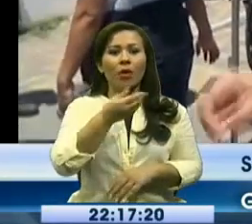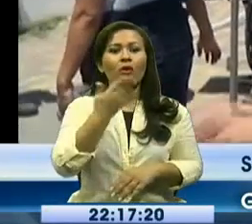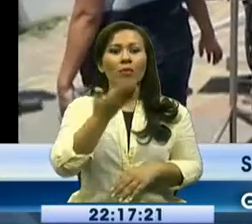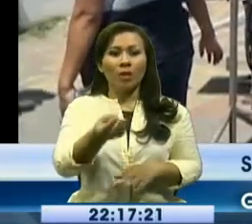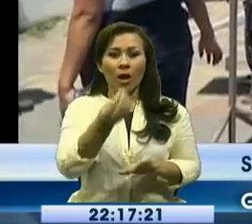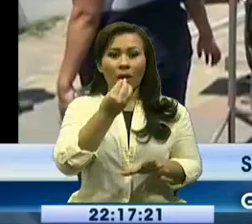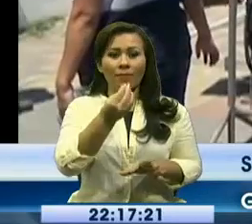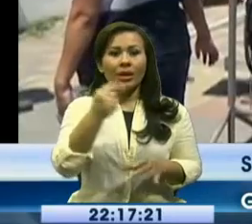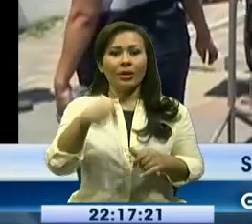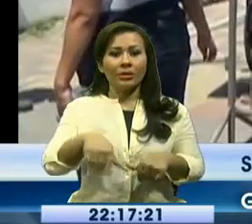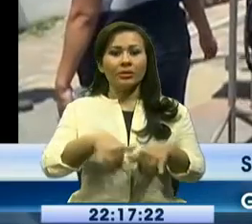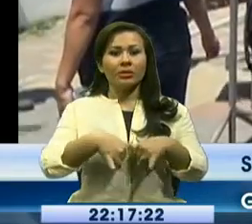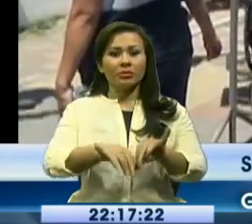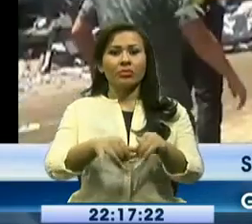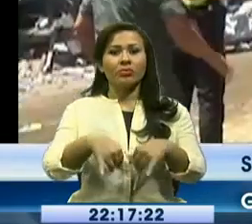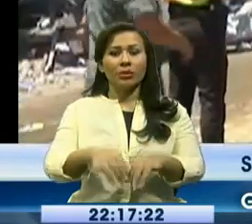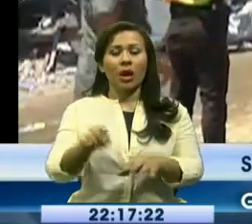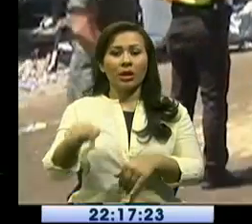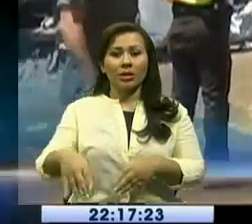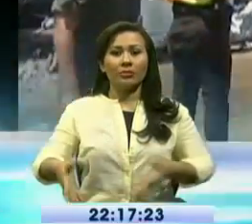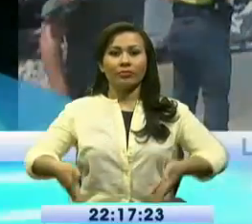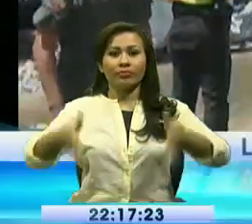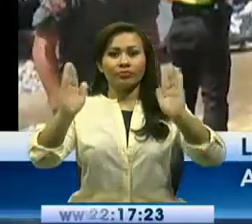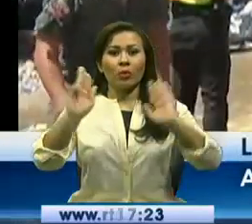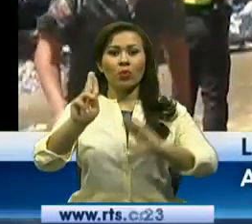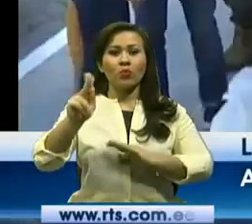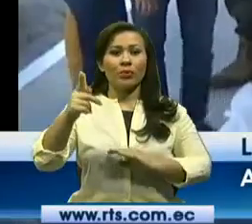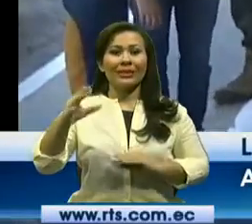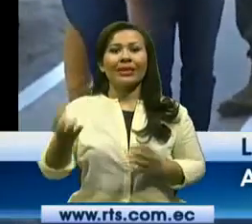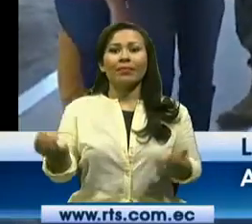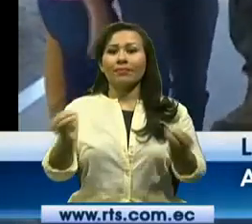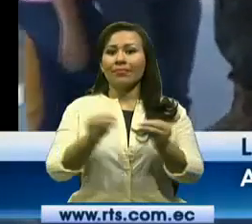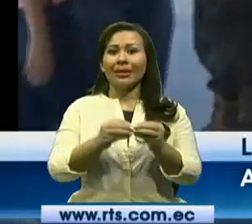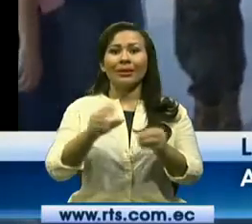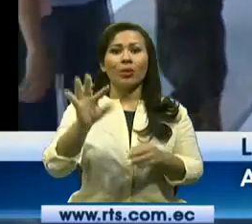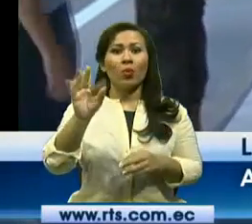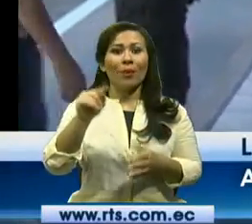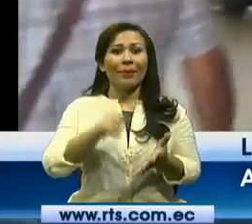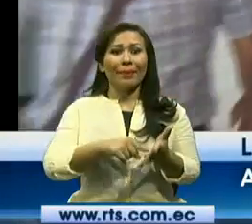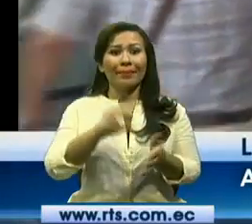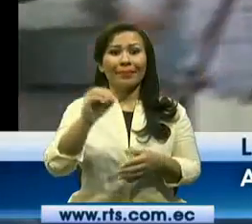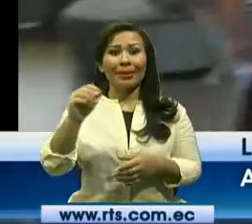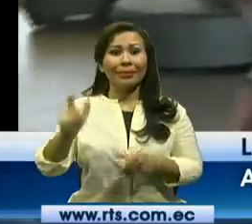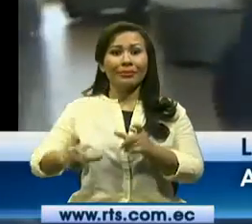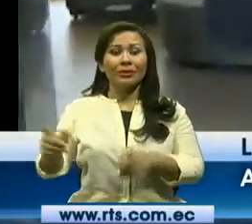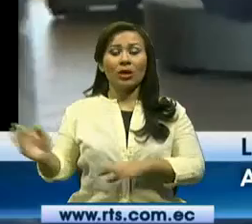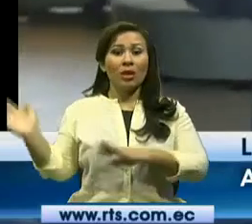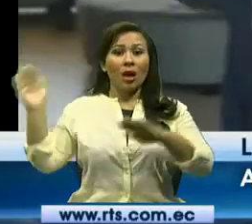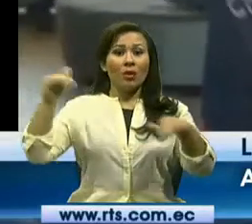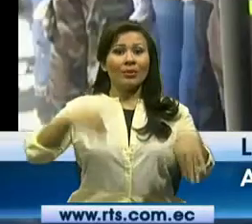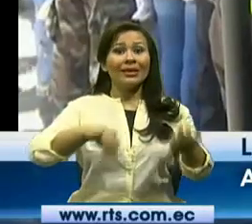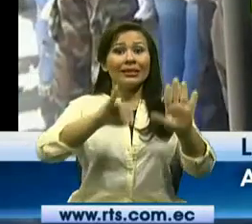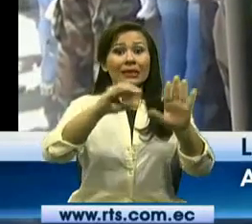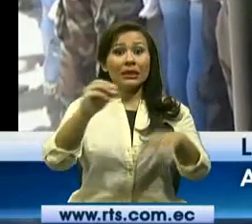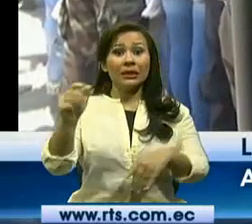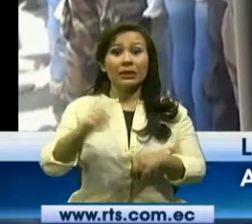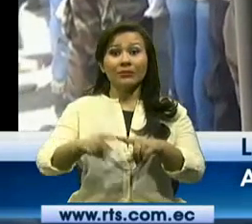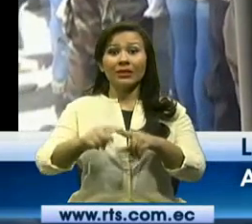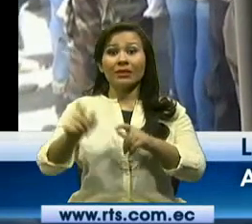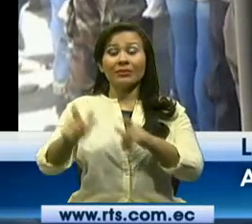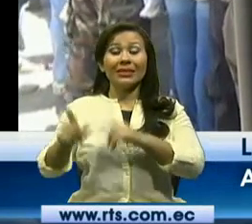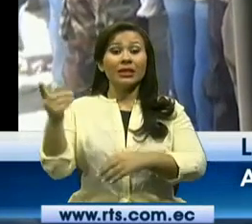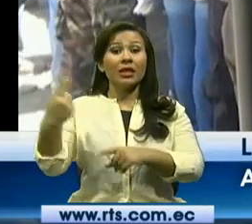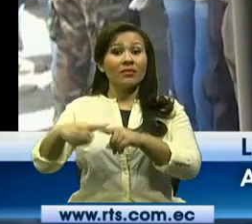alimentando permanentemente esa UPC. Más de 1.000 rescatistas de 9 provincias y unos 600 voluntarios extranjeros con equipo especializado llegaron